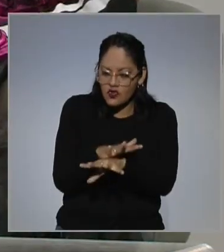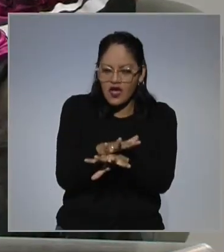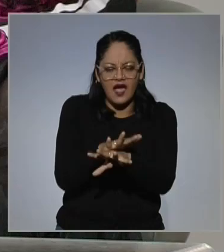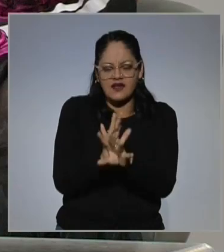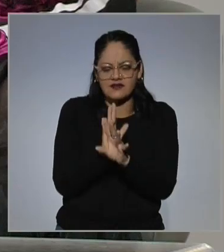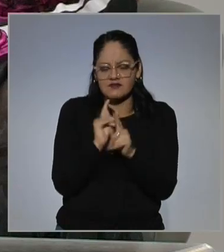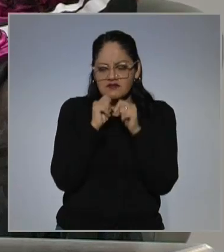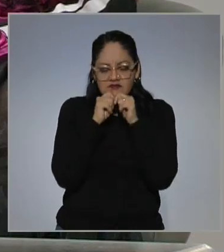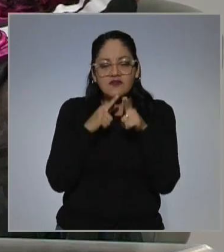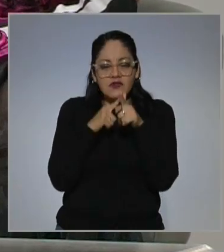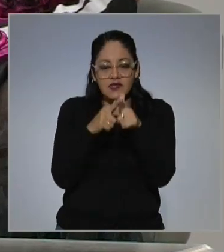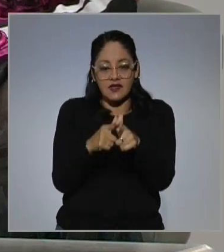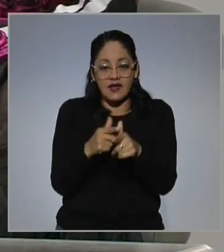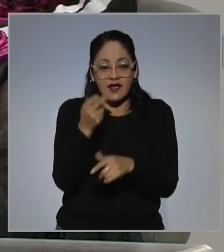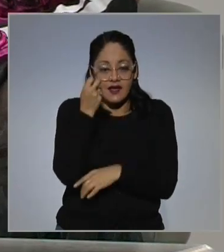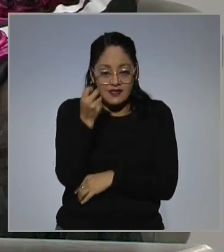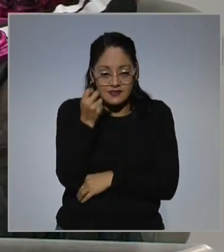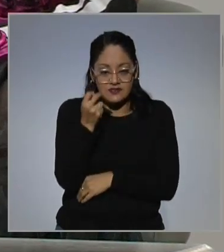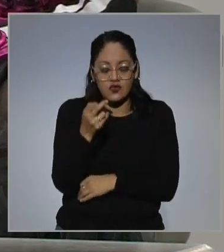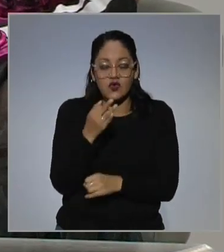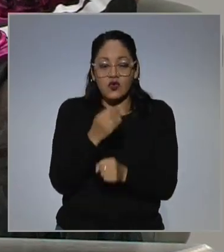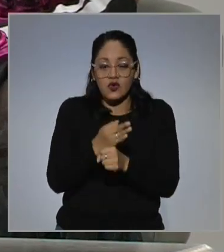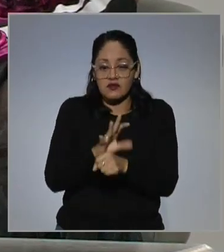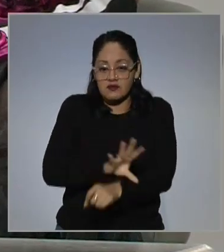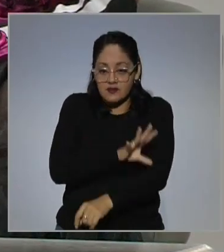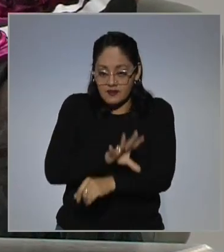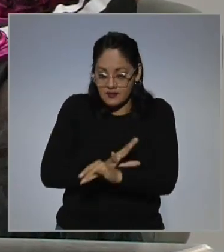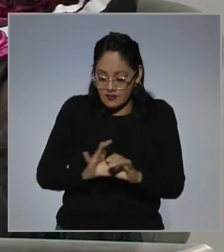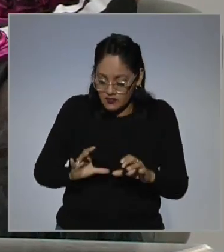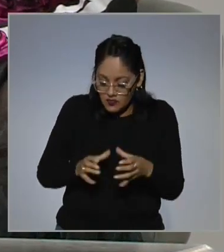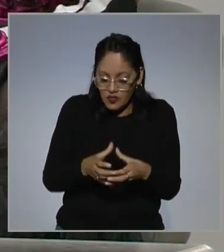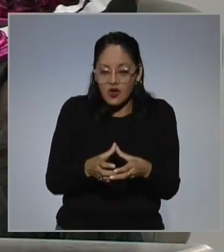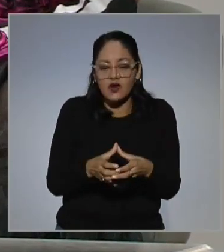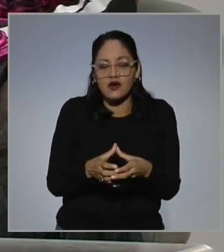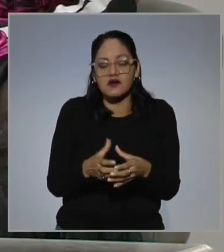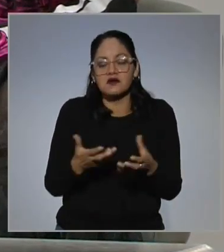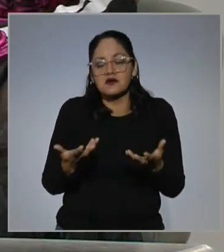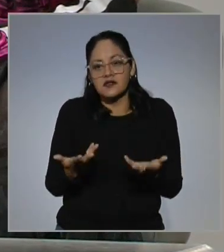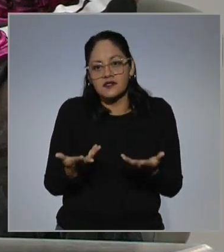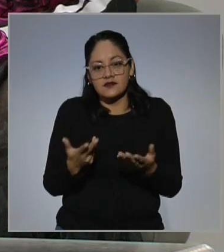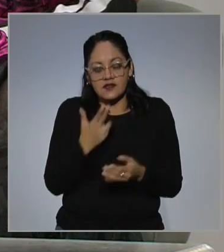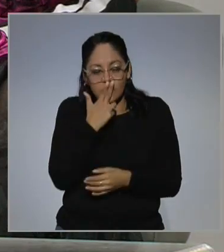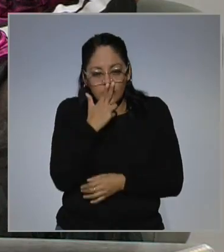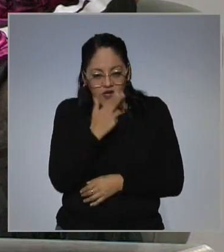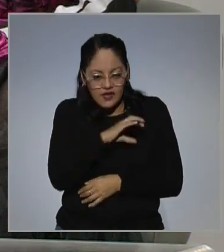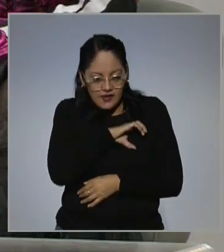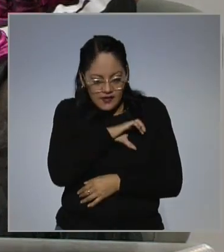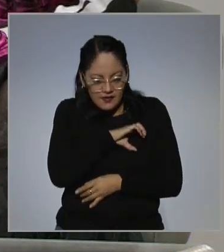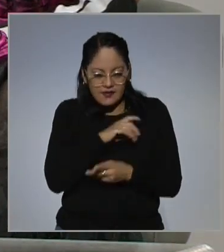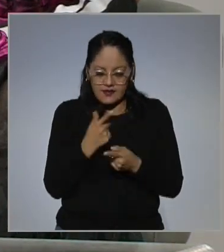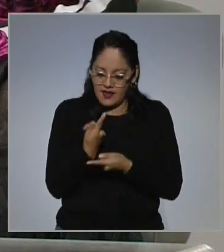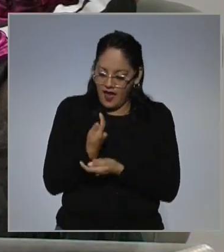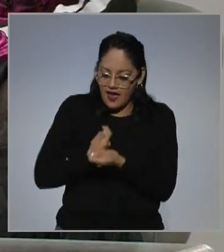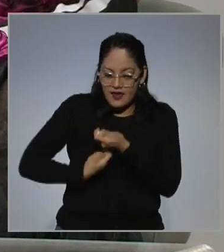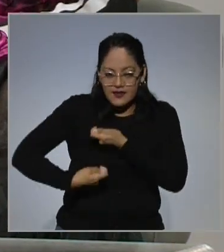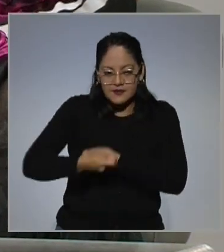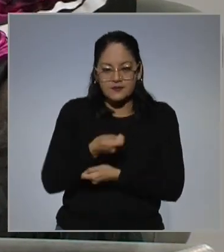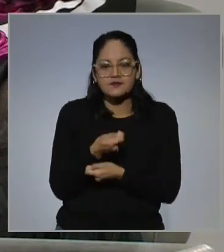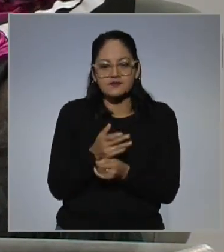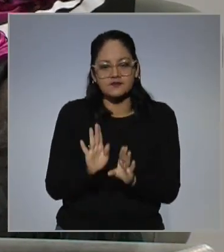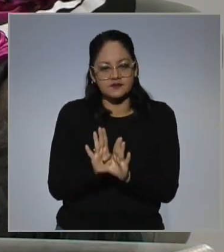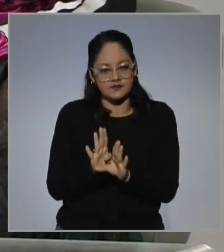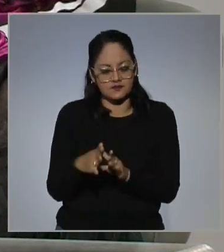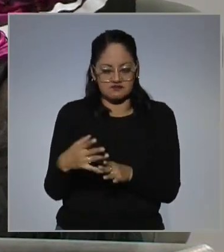es un momento donde se genera esa energía colectiva de afecto, de intercambios a partir